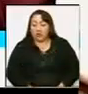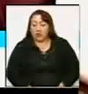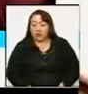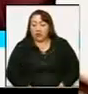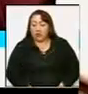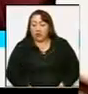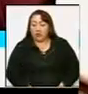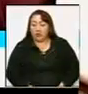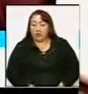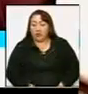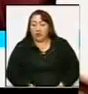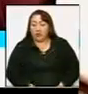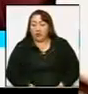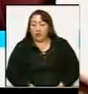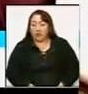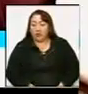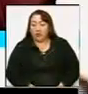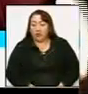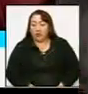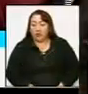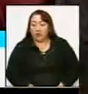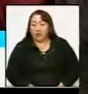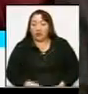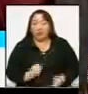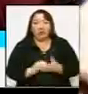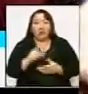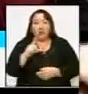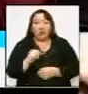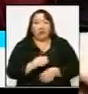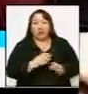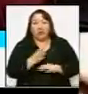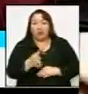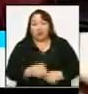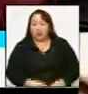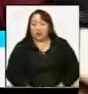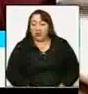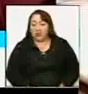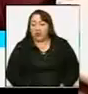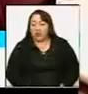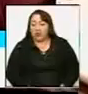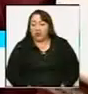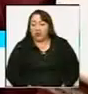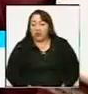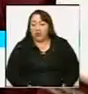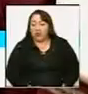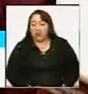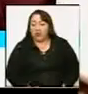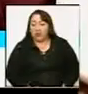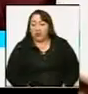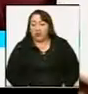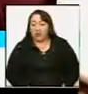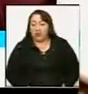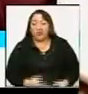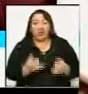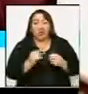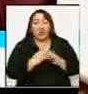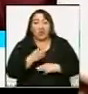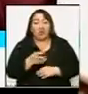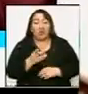se puede hacer una certificación por un juez de paz, y eso es más barato que ir a la RENIEC y que la RENIEC dé cuenta